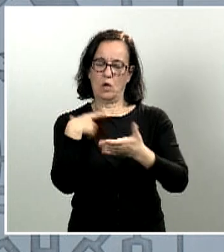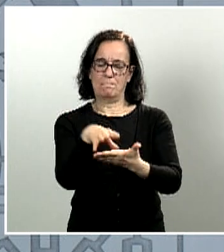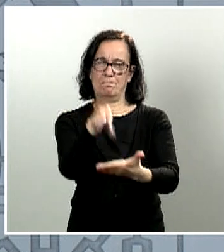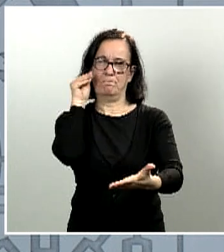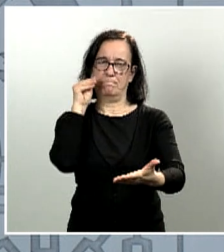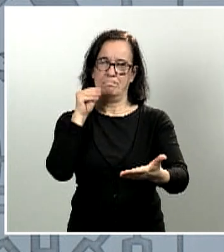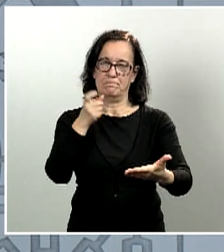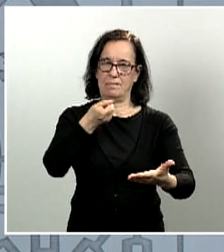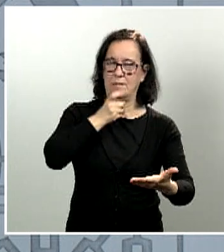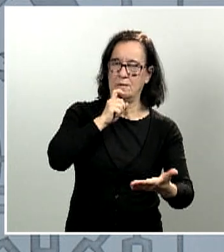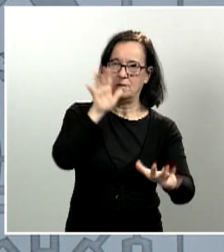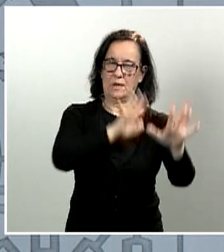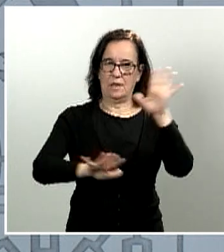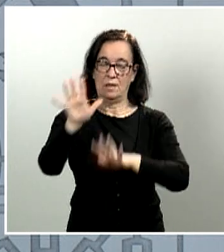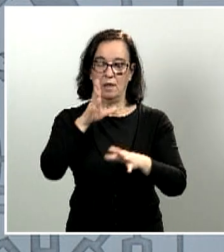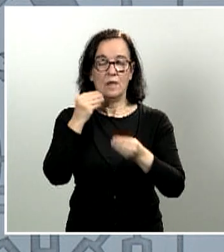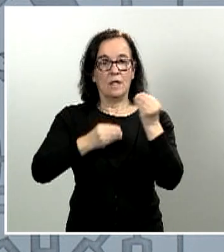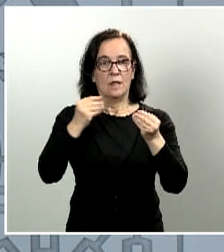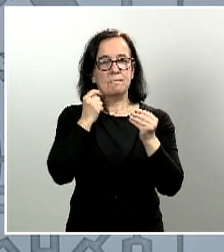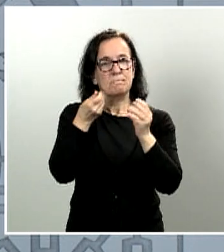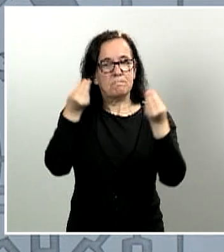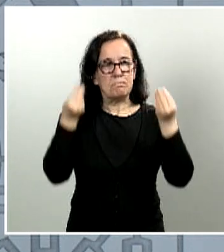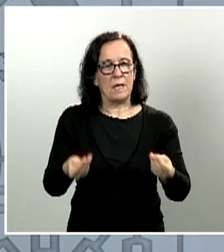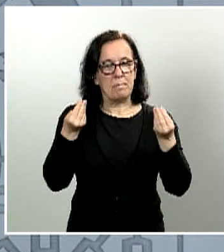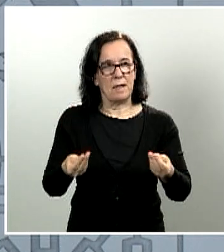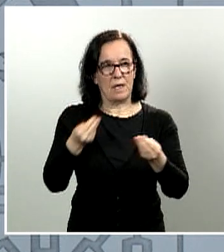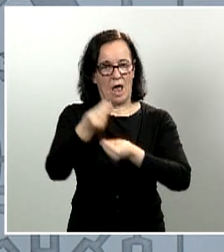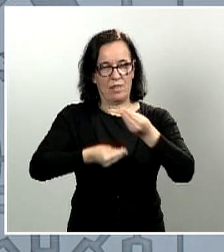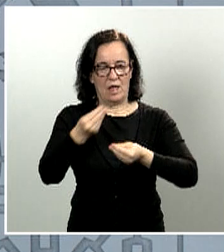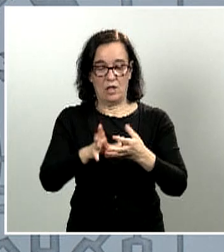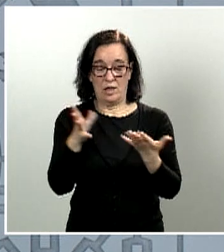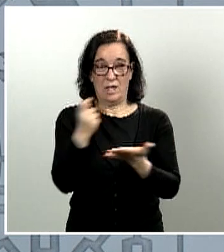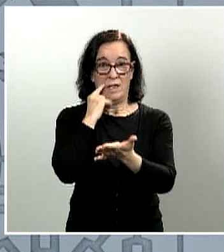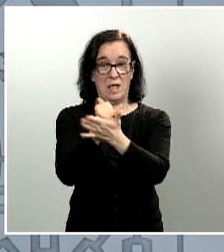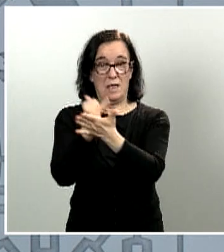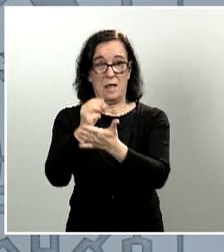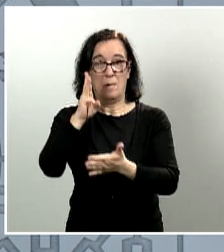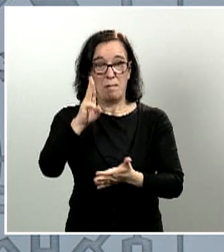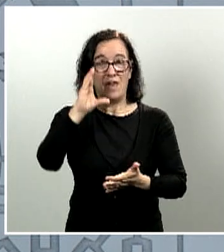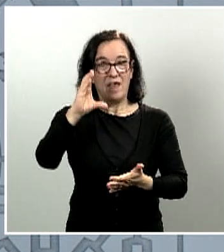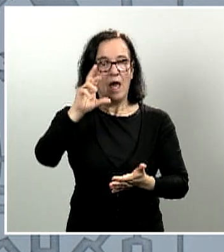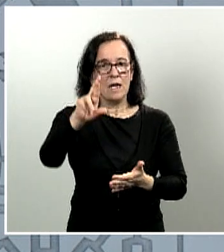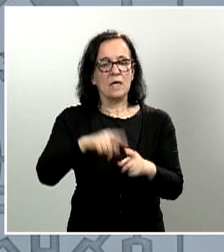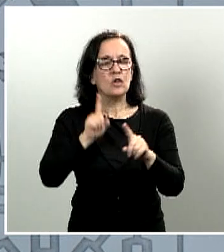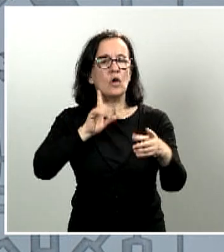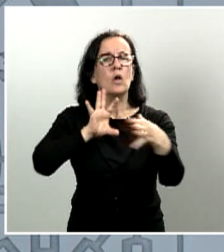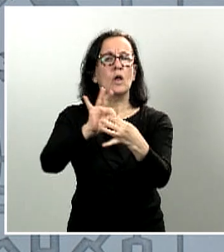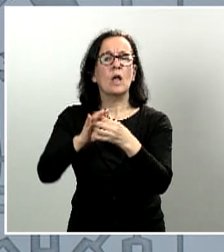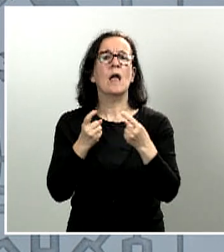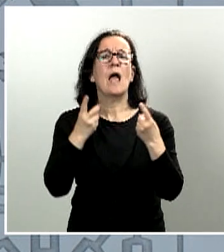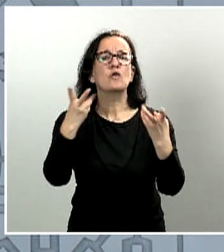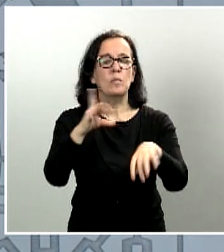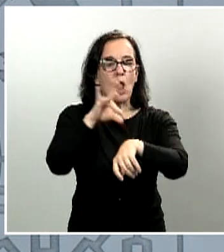complicada y que debemos de tratar de refinar. De hecho, el número de pruebas de PCR no es equivalente al número de